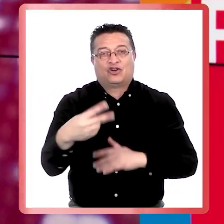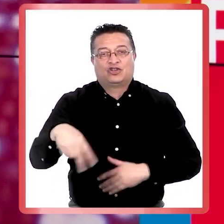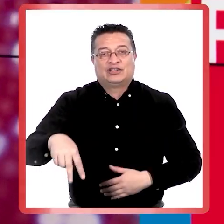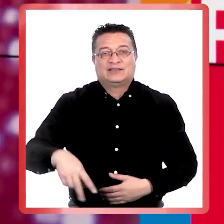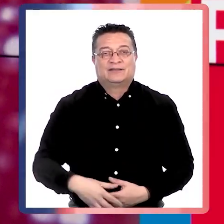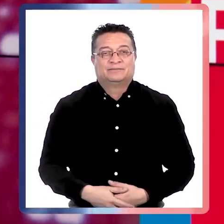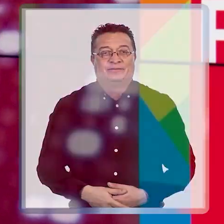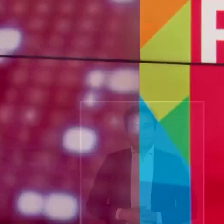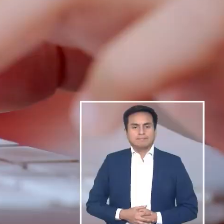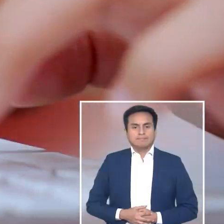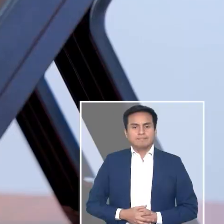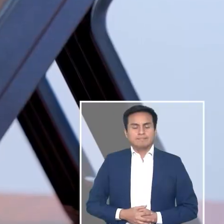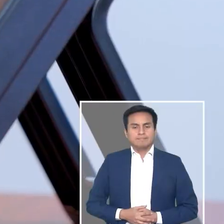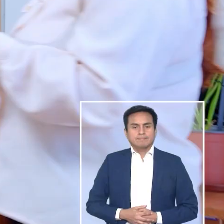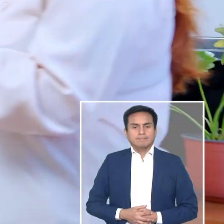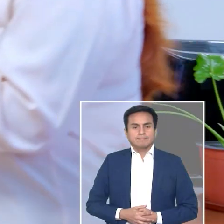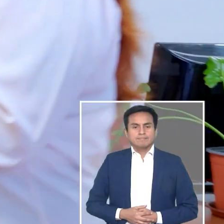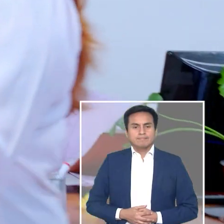Portavoz Noticias.